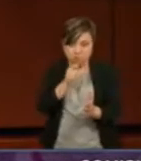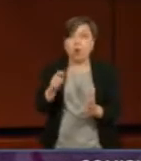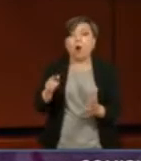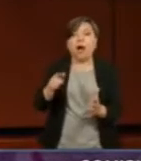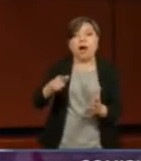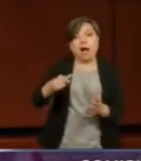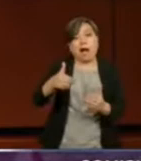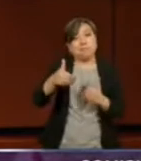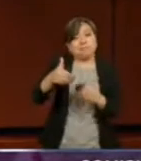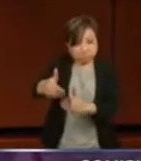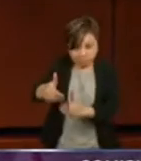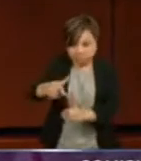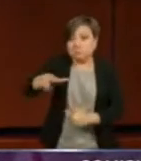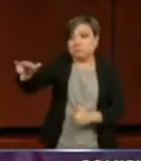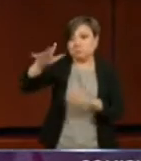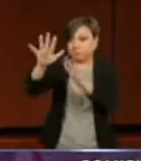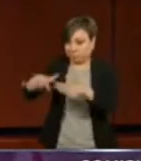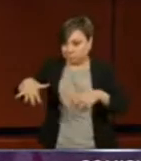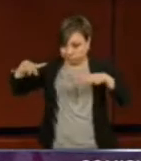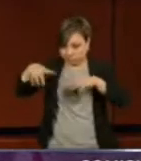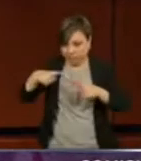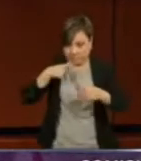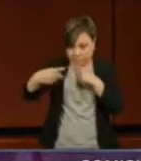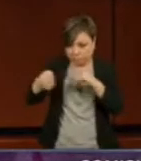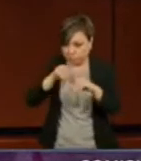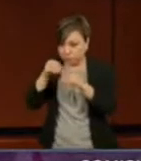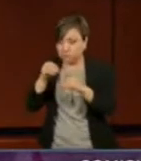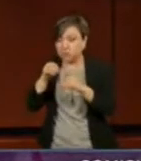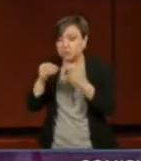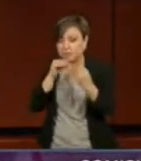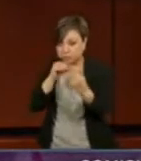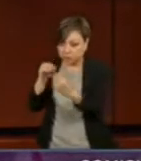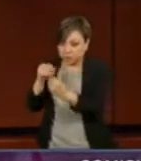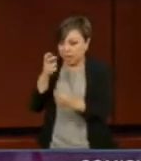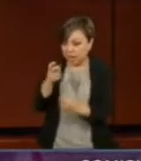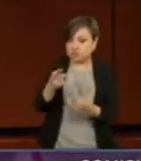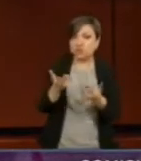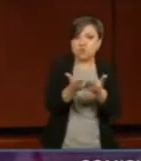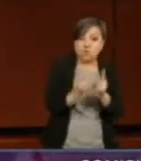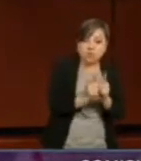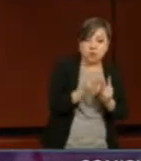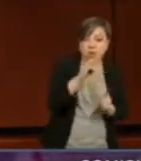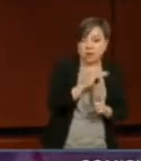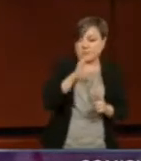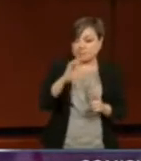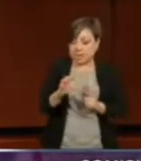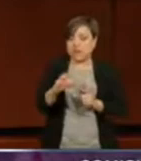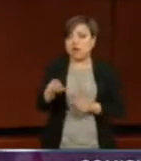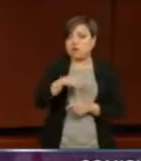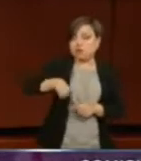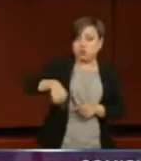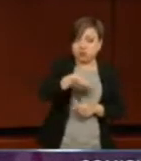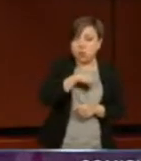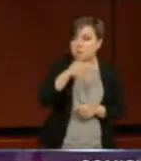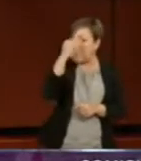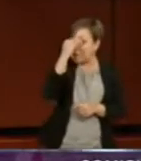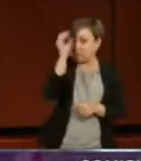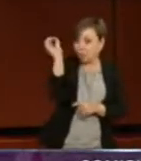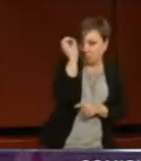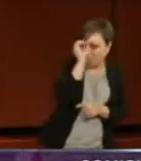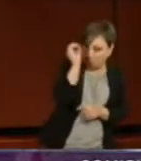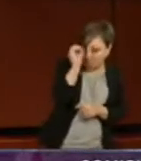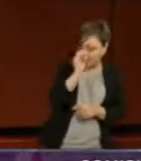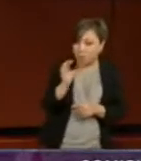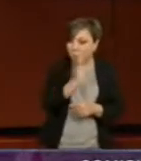Pleno. Desde Movimiento Ciudadano consideramos que se pondría en una situación de desacato